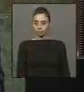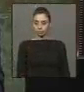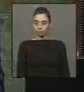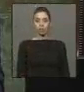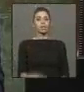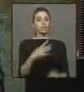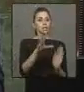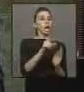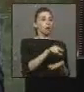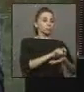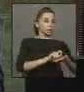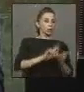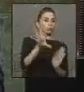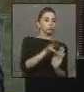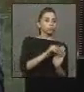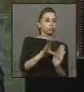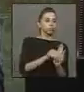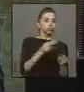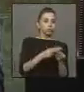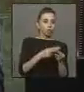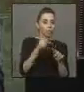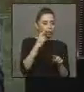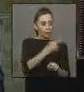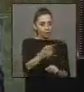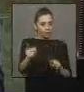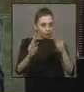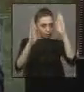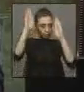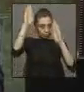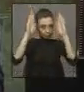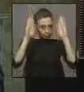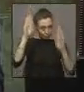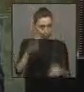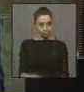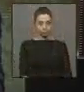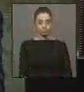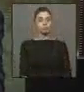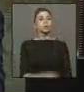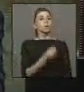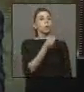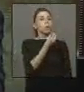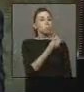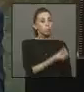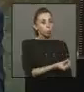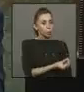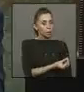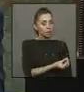Se ha tomado nota precisa de todos aquellos que han levantado su brazo. Muy bien,